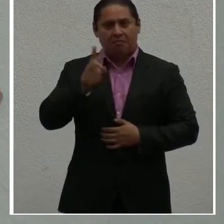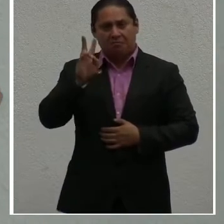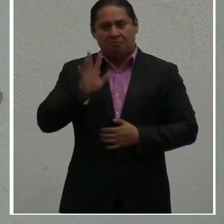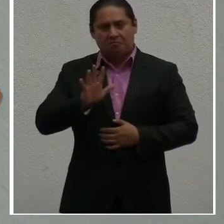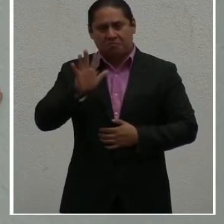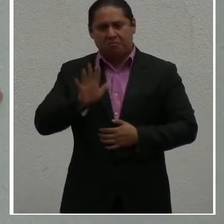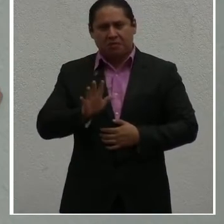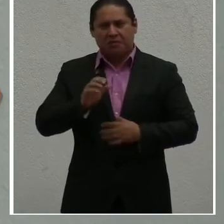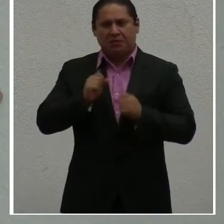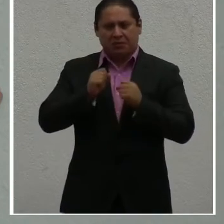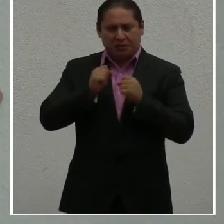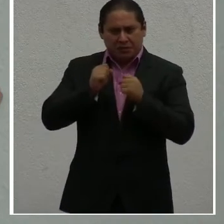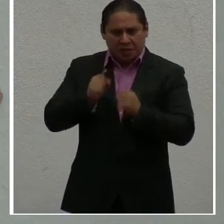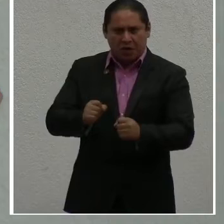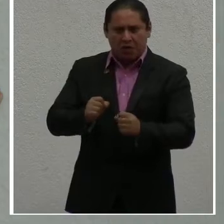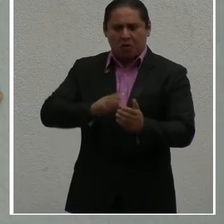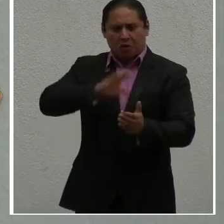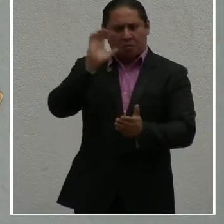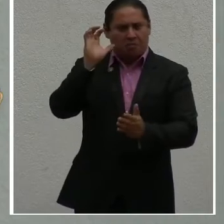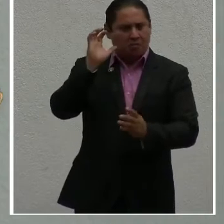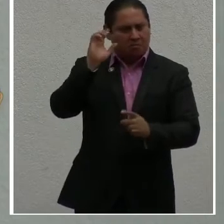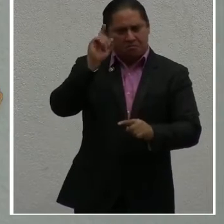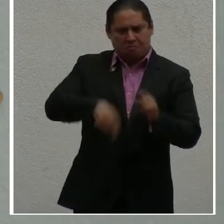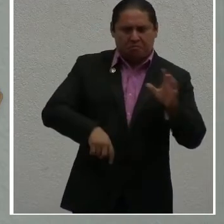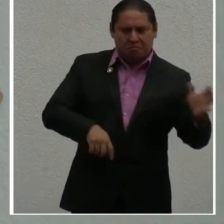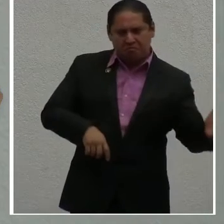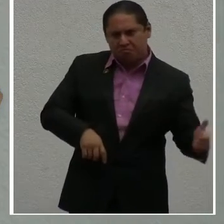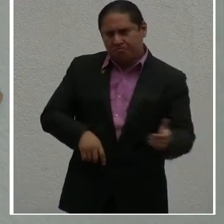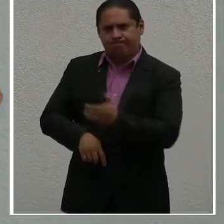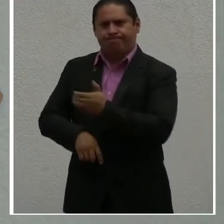o ser embargadas. Actualmente,